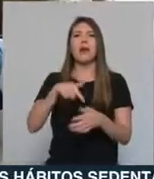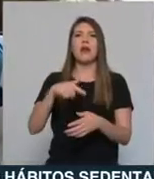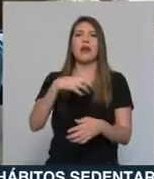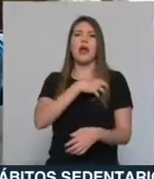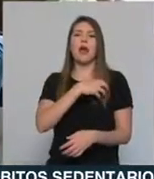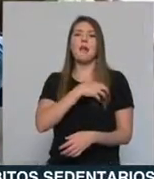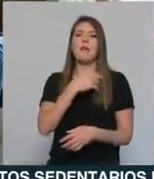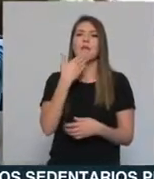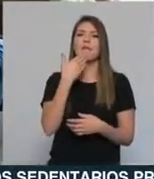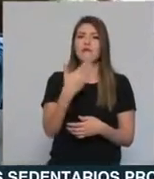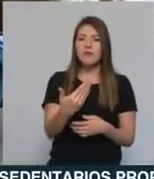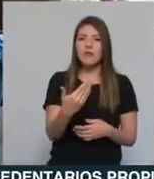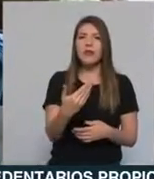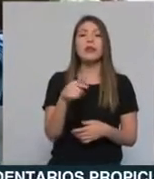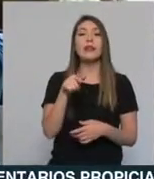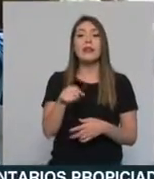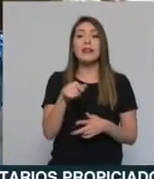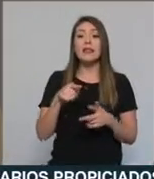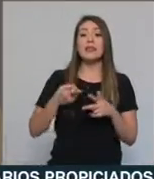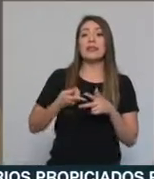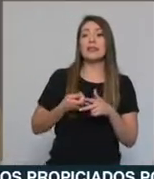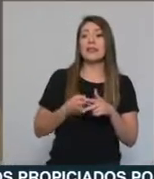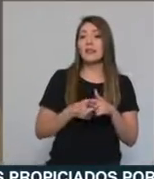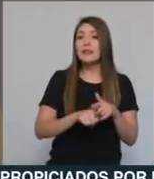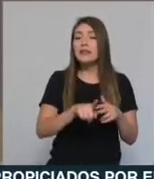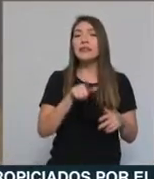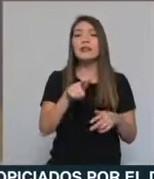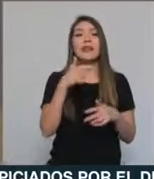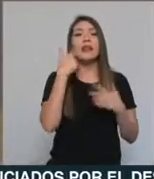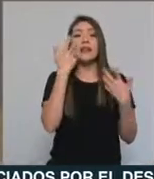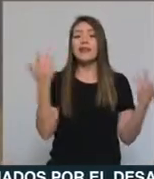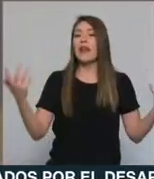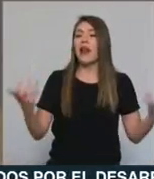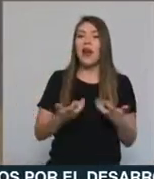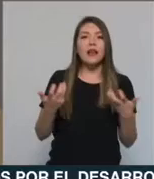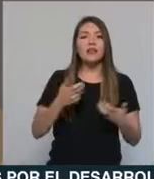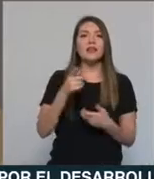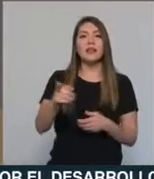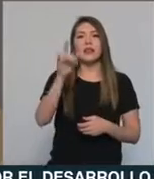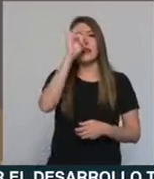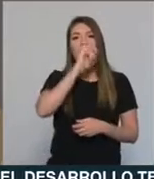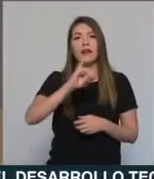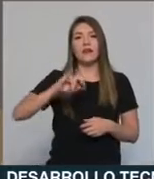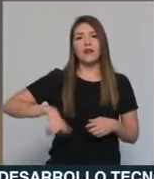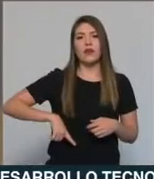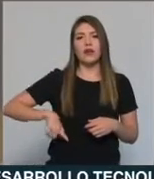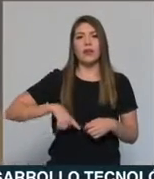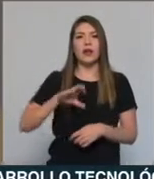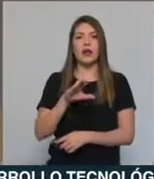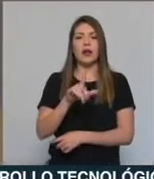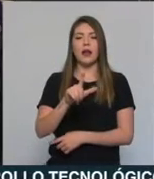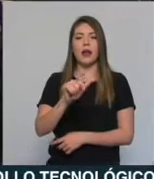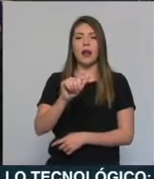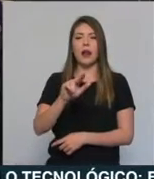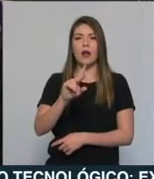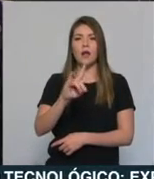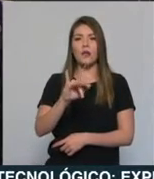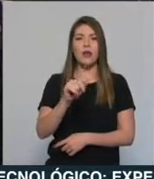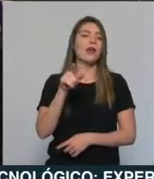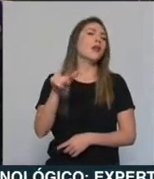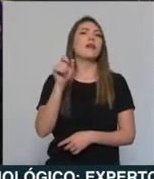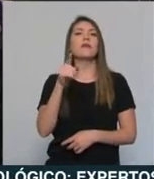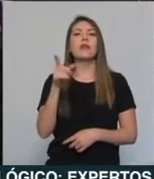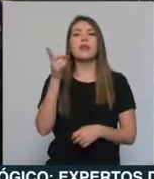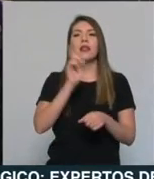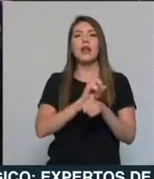derechos ha sido el pilar fundamental en los primeros 100 días de gobierno, dijo Claudia Sheinbaum en el informe que rindió el domingo